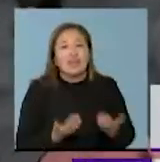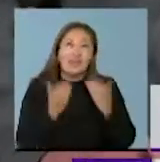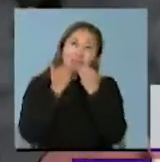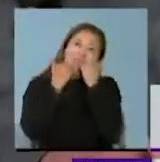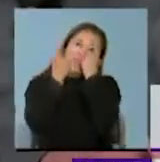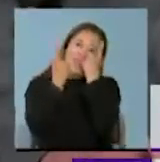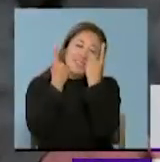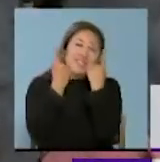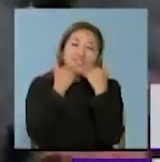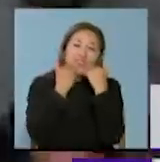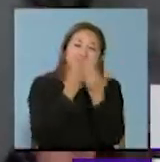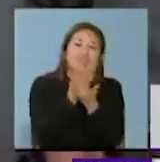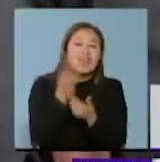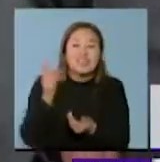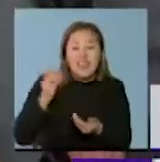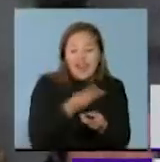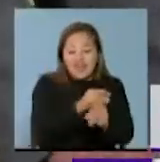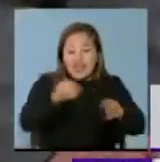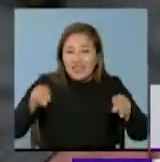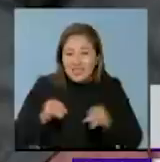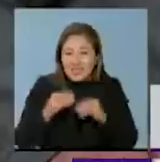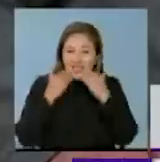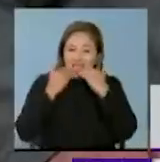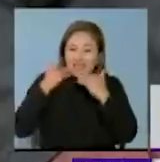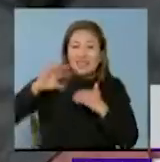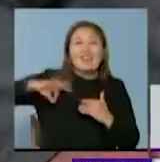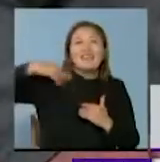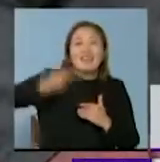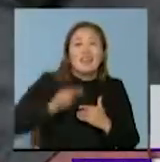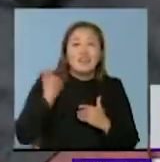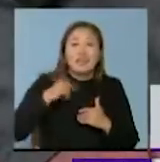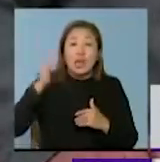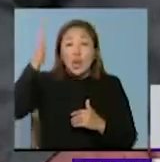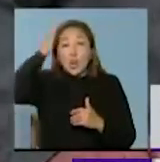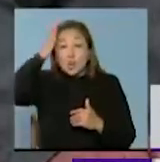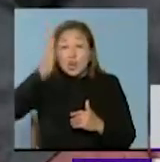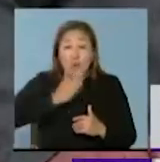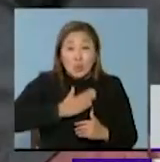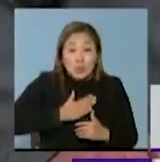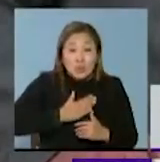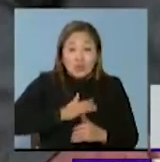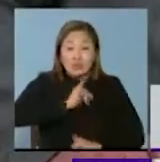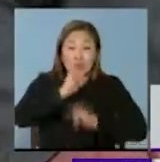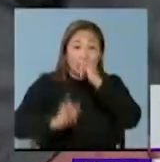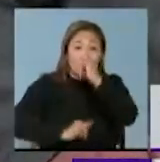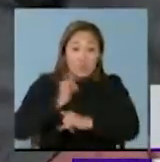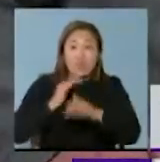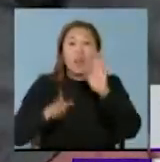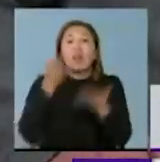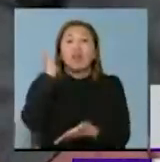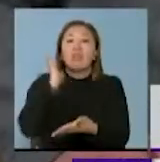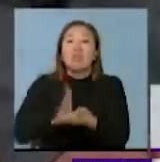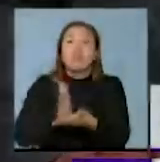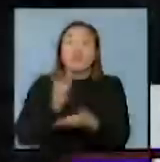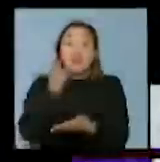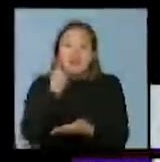vida, claro. Eso es la Pachamama, gracias a la tierra, ¿no es cierto? Nuestra cultura ancestral jujeña nos habla de el derecho a la vida,